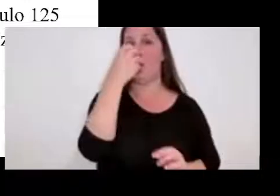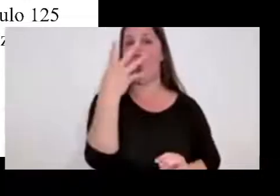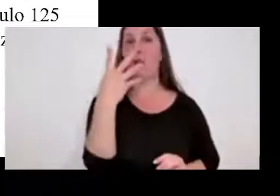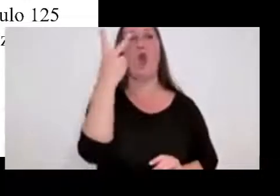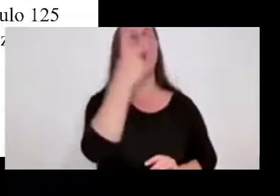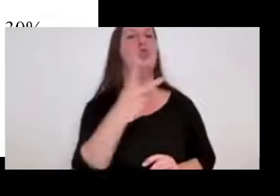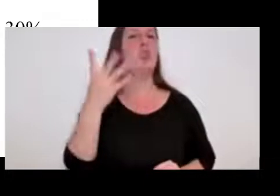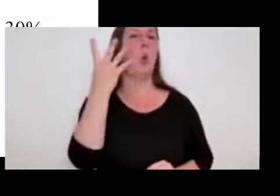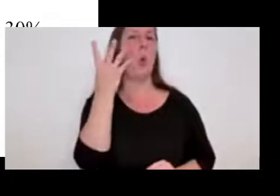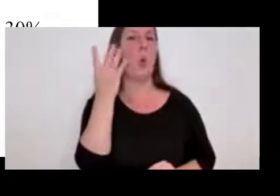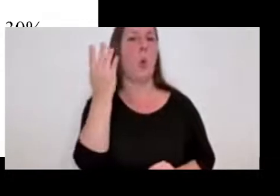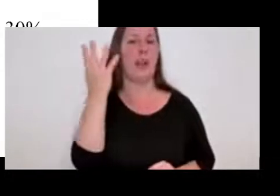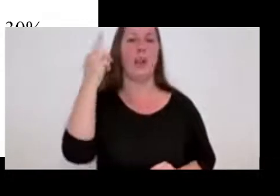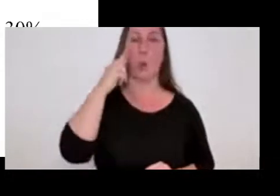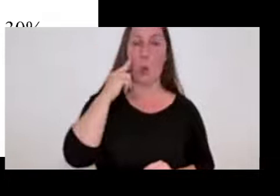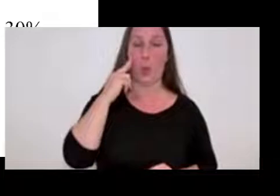24.241.